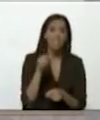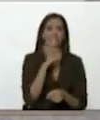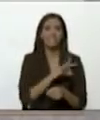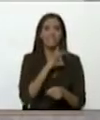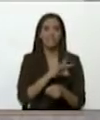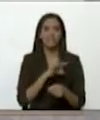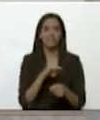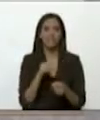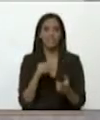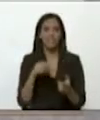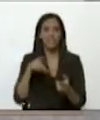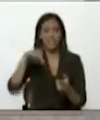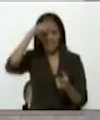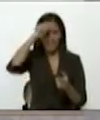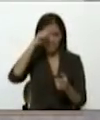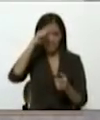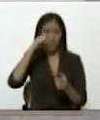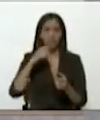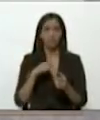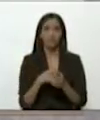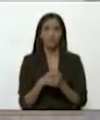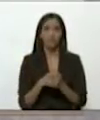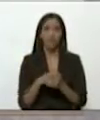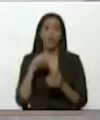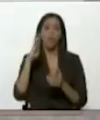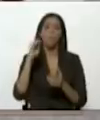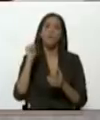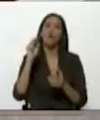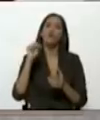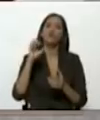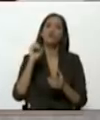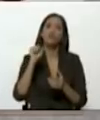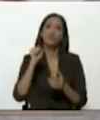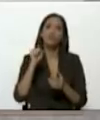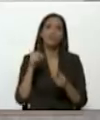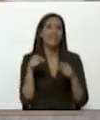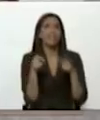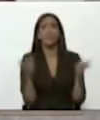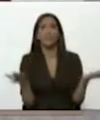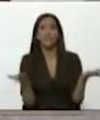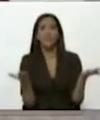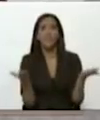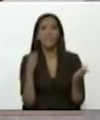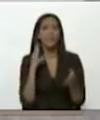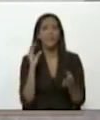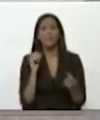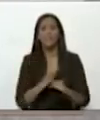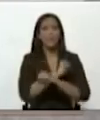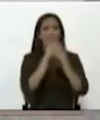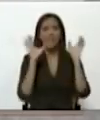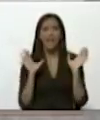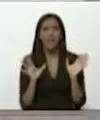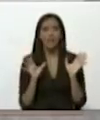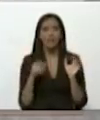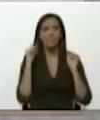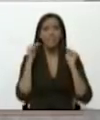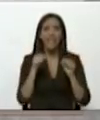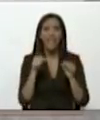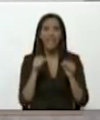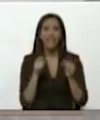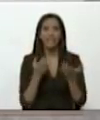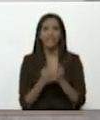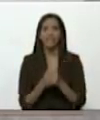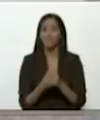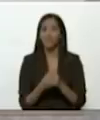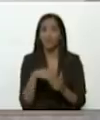señor Carvajalino, con respecto a los bonos, eso estamos perfectamente claros, que eso es el tubo que les